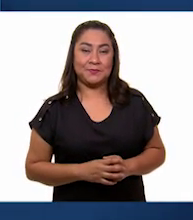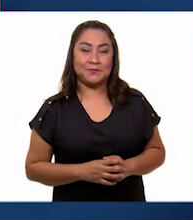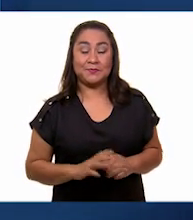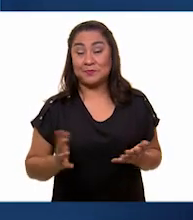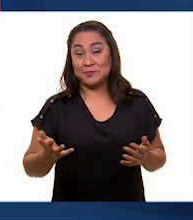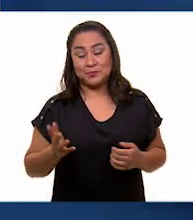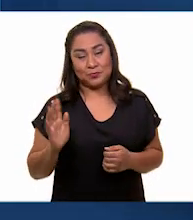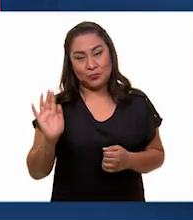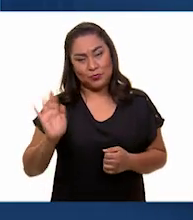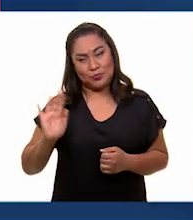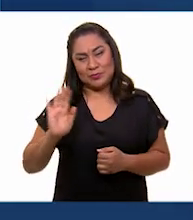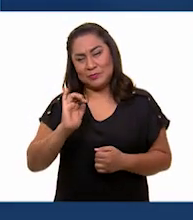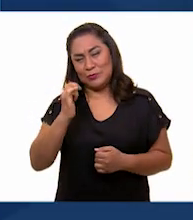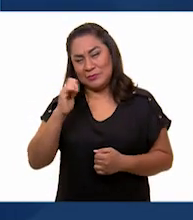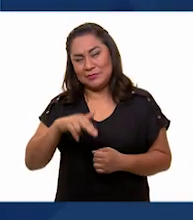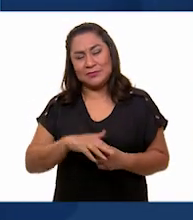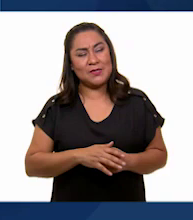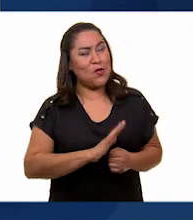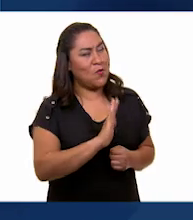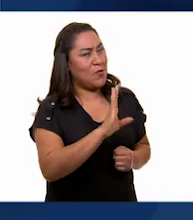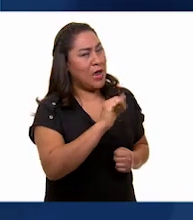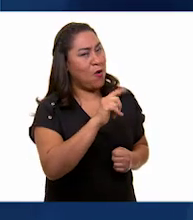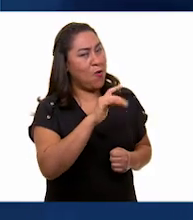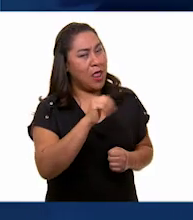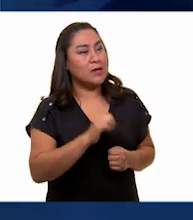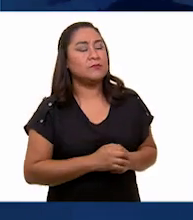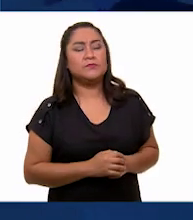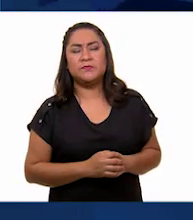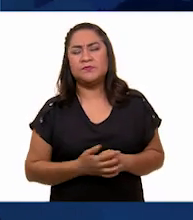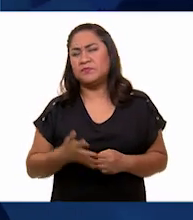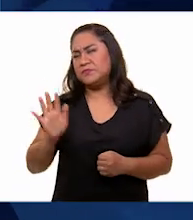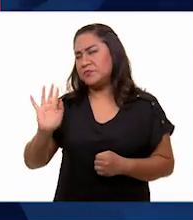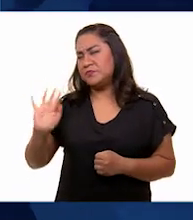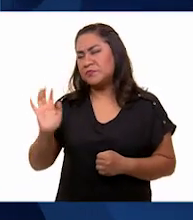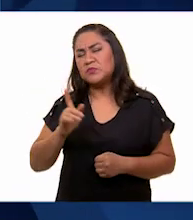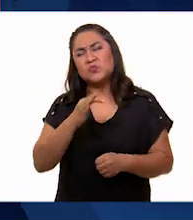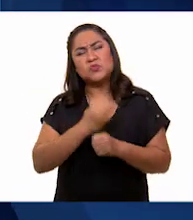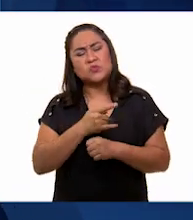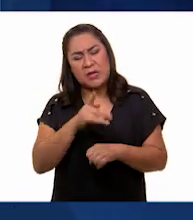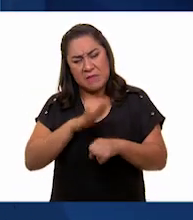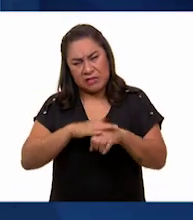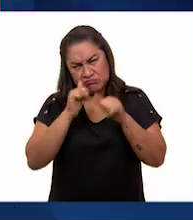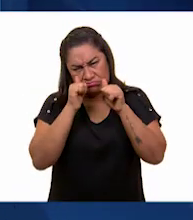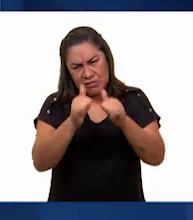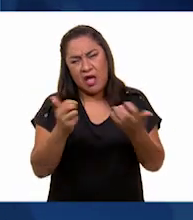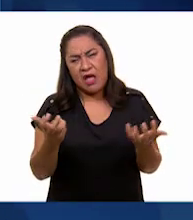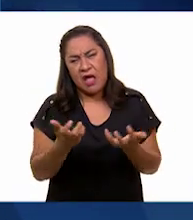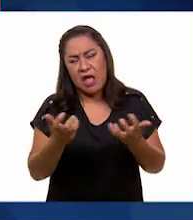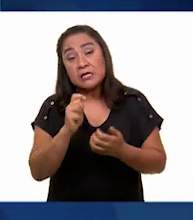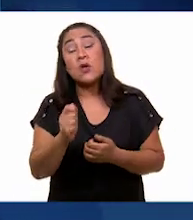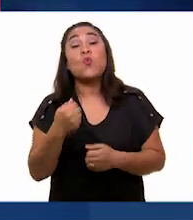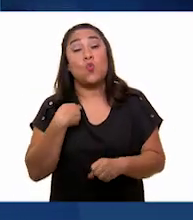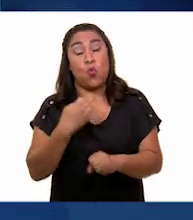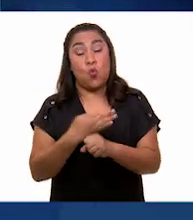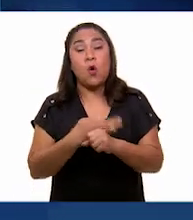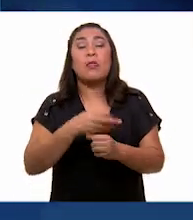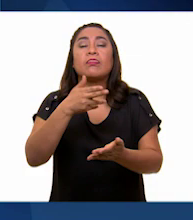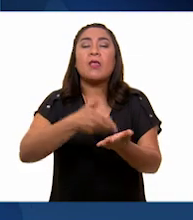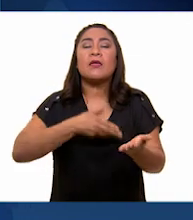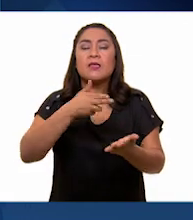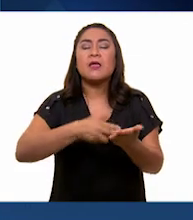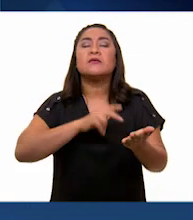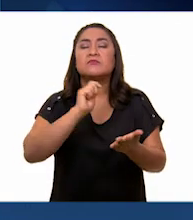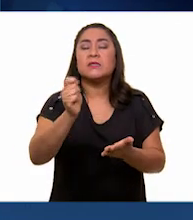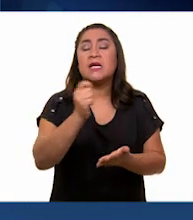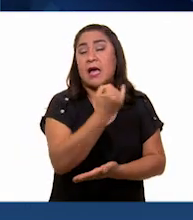Hola, Agustín. Hola, Carola. Agustín, ¿qué es lo que haces tan concentrado? Estoy en un taller que se llama Mi Jardín de